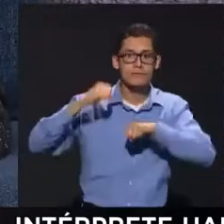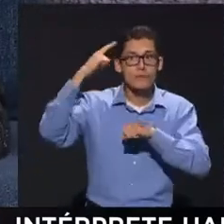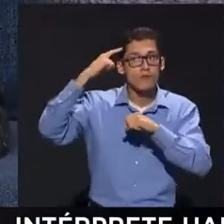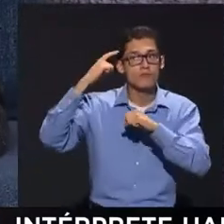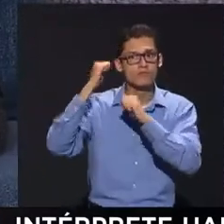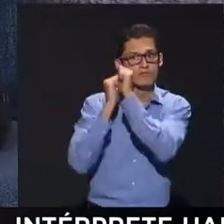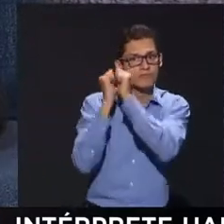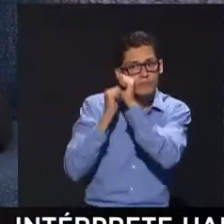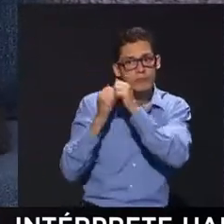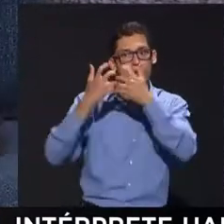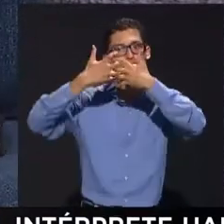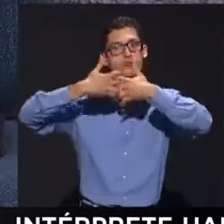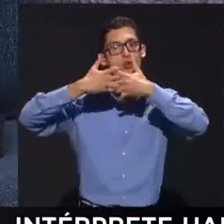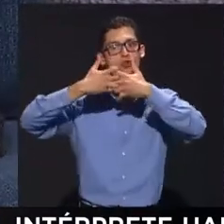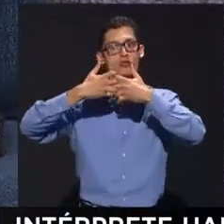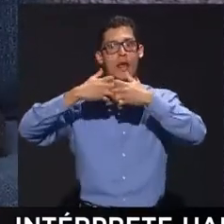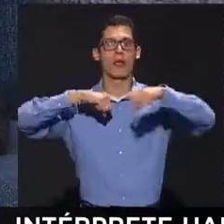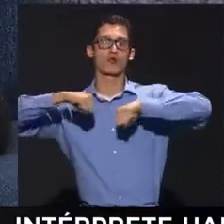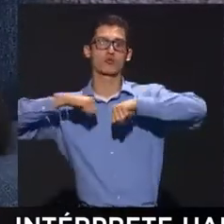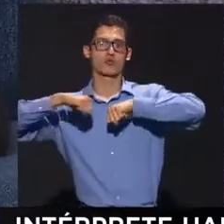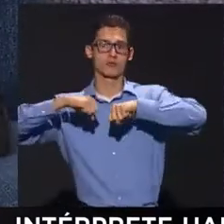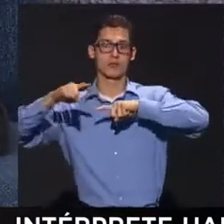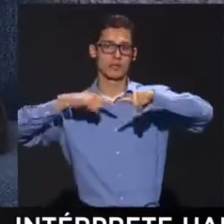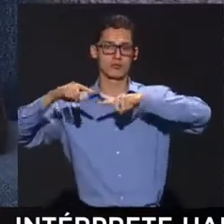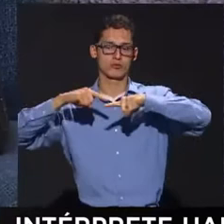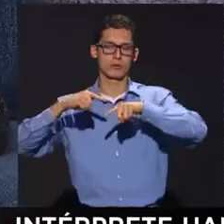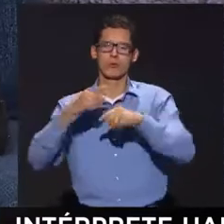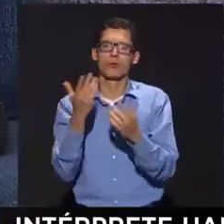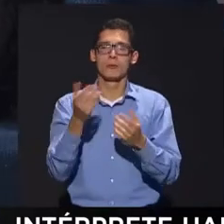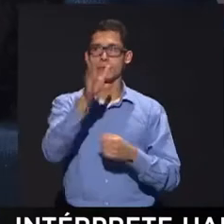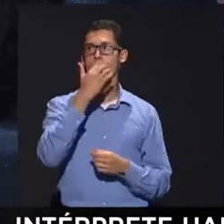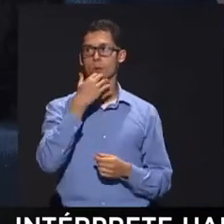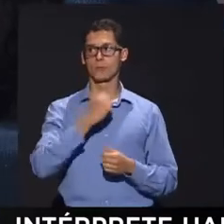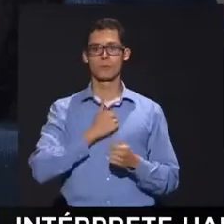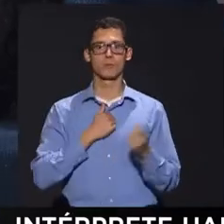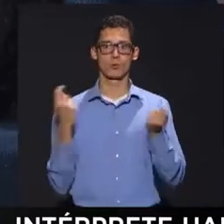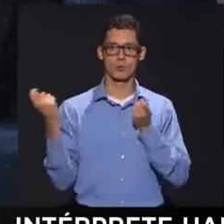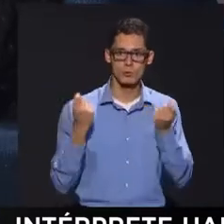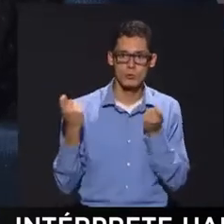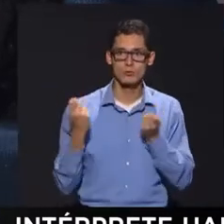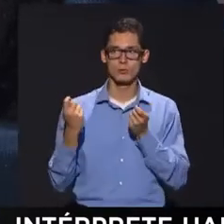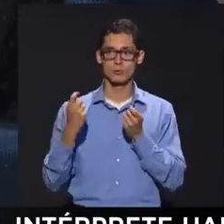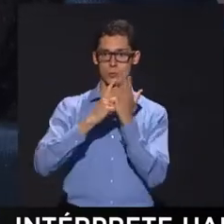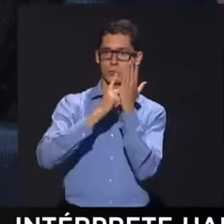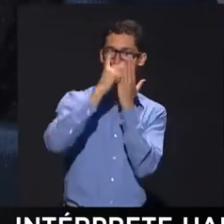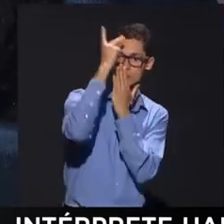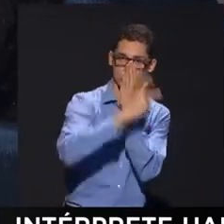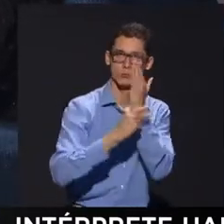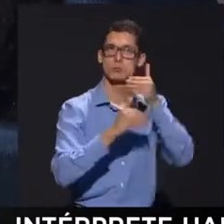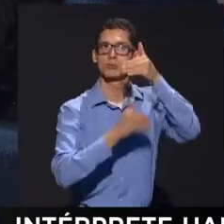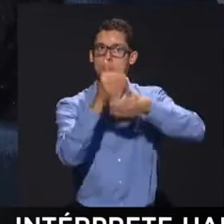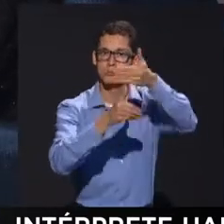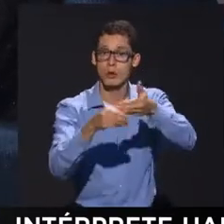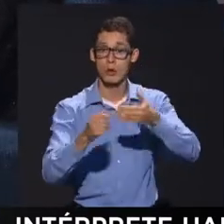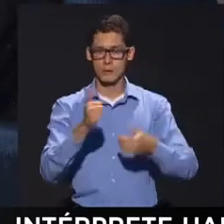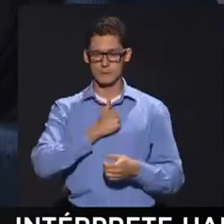más fuertes. Algunas de esas funciones ejecutivas son la toma de decisiones, la autorregulación, la planeación, la